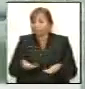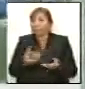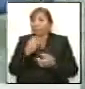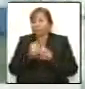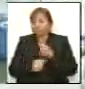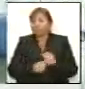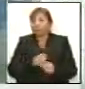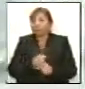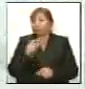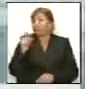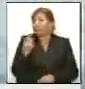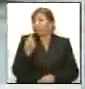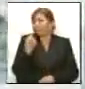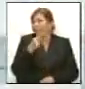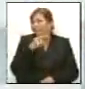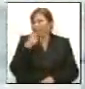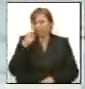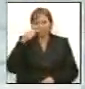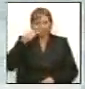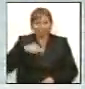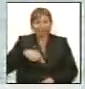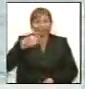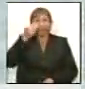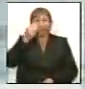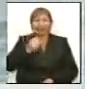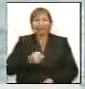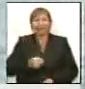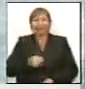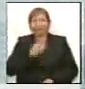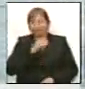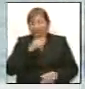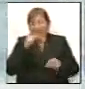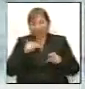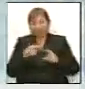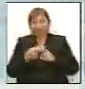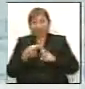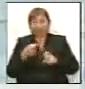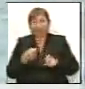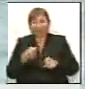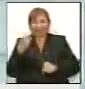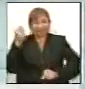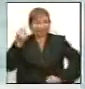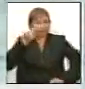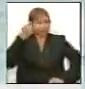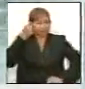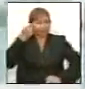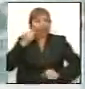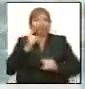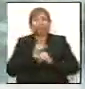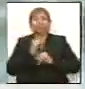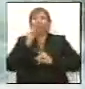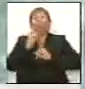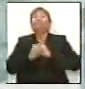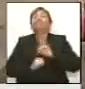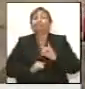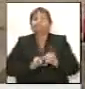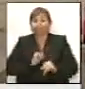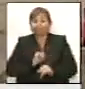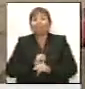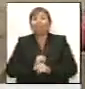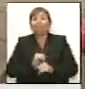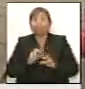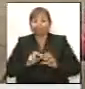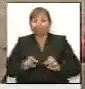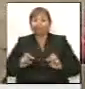realizó por primera vez en esta playa sureña, cosechando a partir de esta fecha triunfos nacionales e internacionales. La